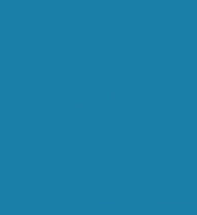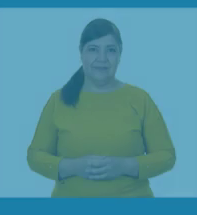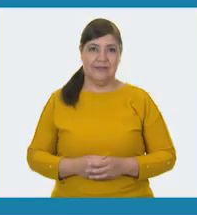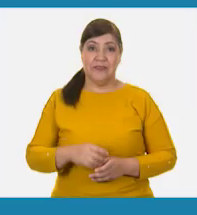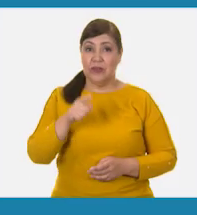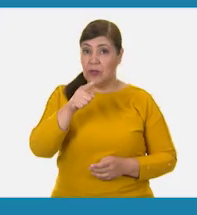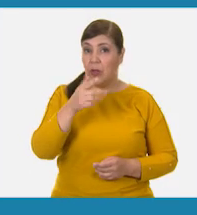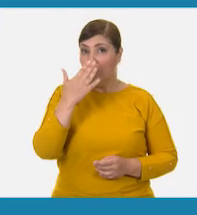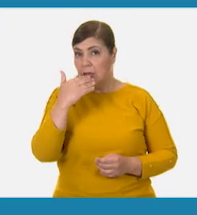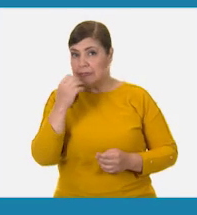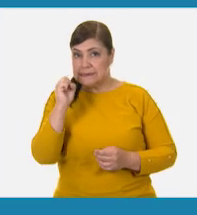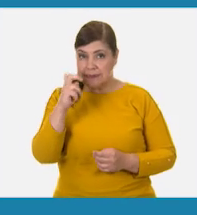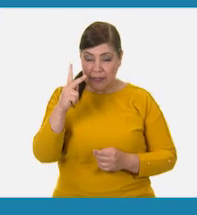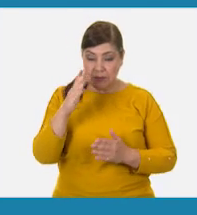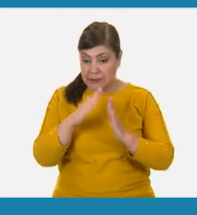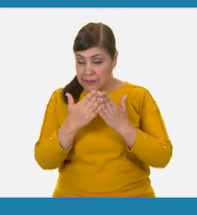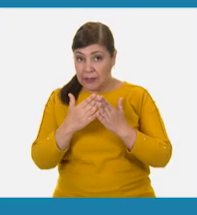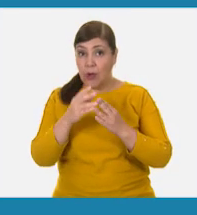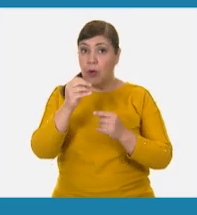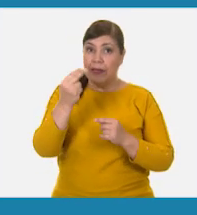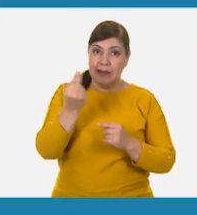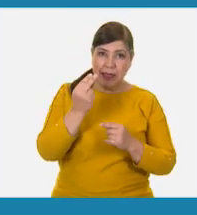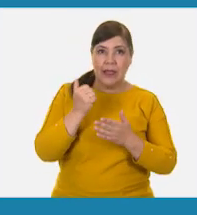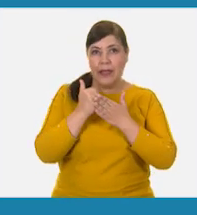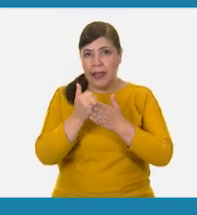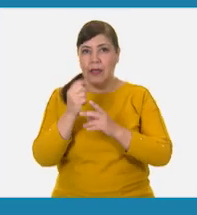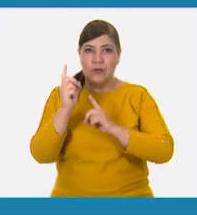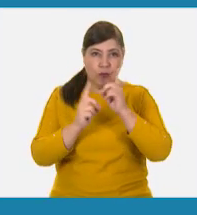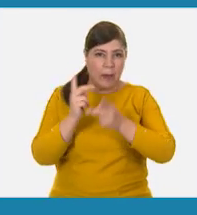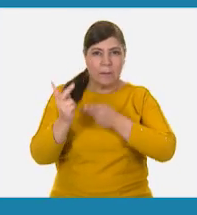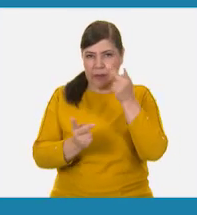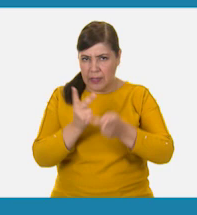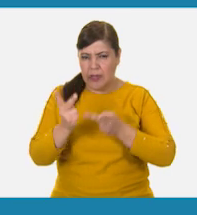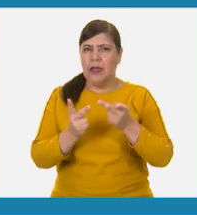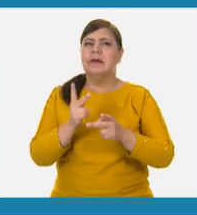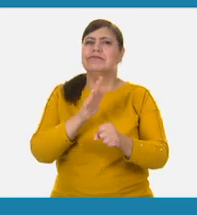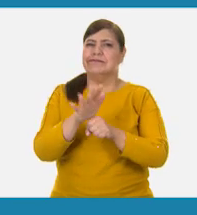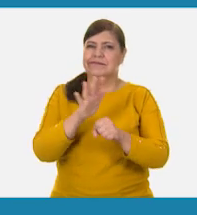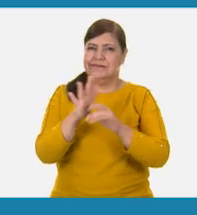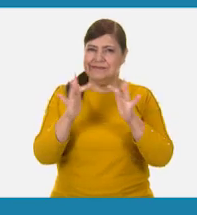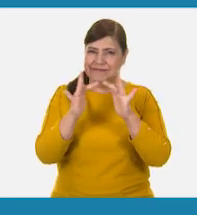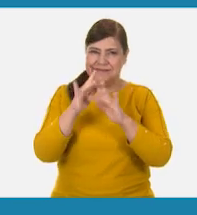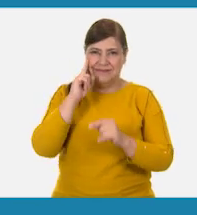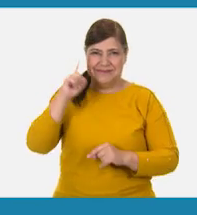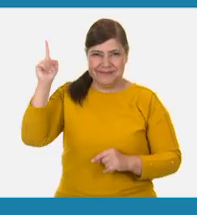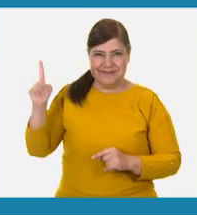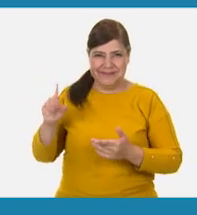Si no tienes el libro de texto o necesitas ayuda para responder las preguntas, contáctanos.